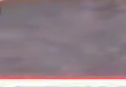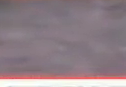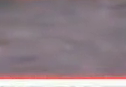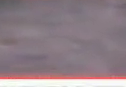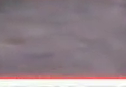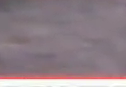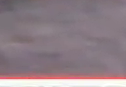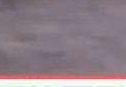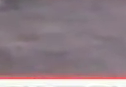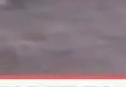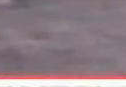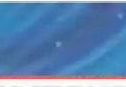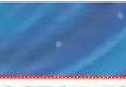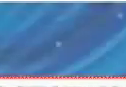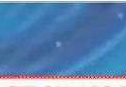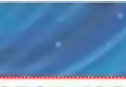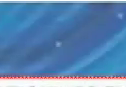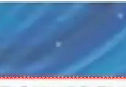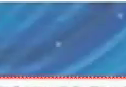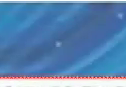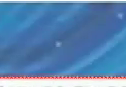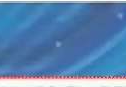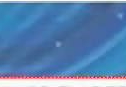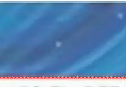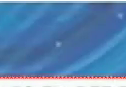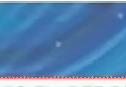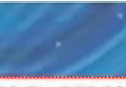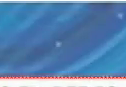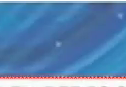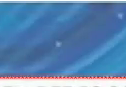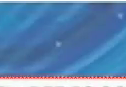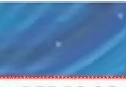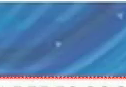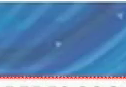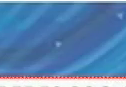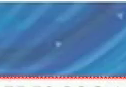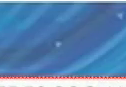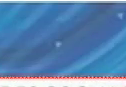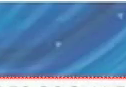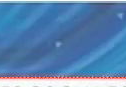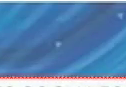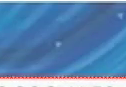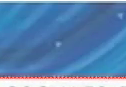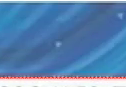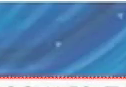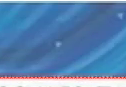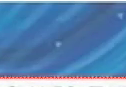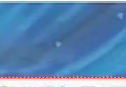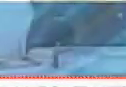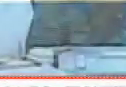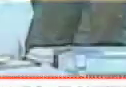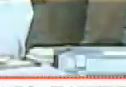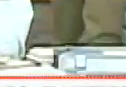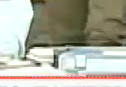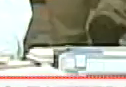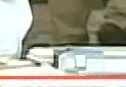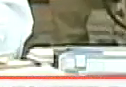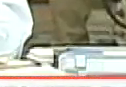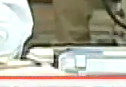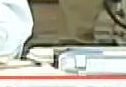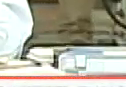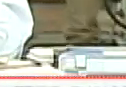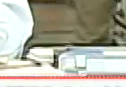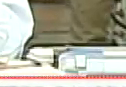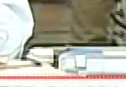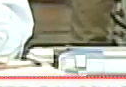la patria amor obras son amores querido la patria obras